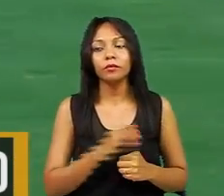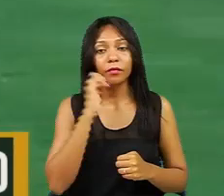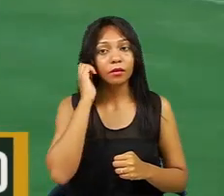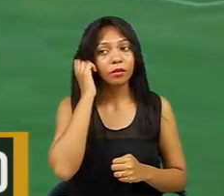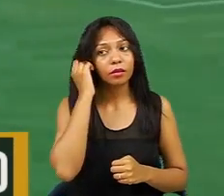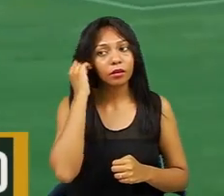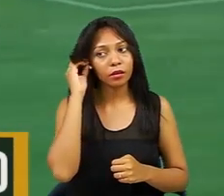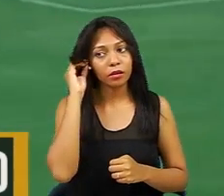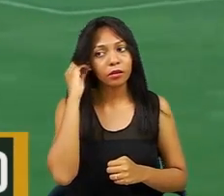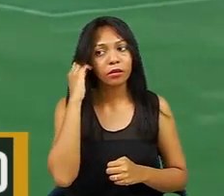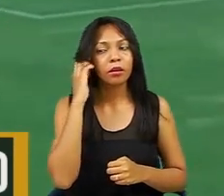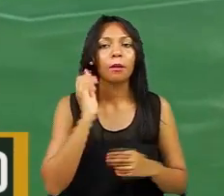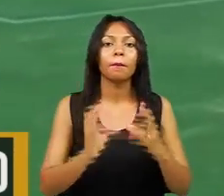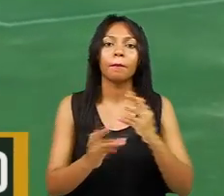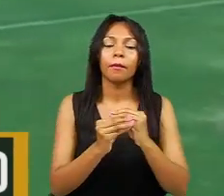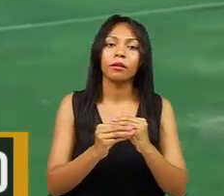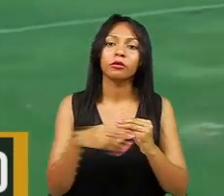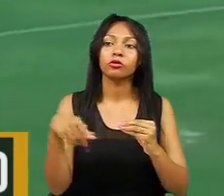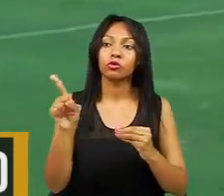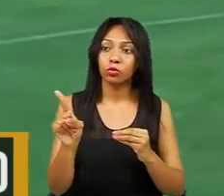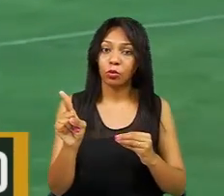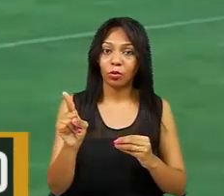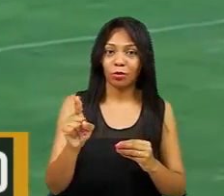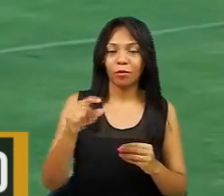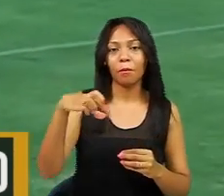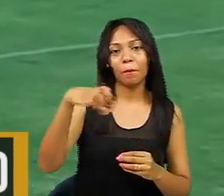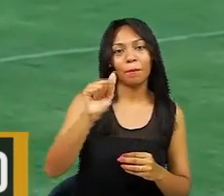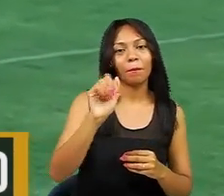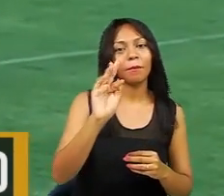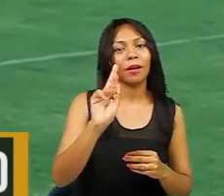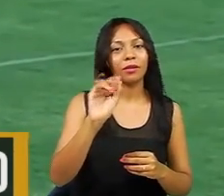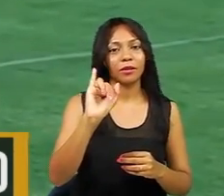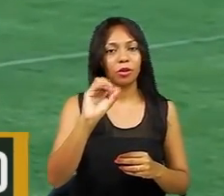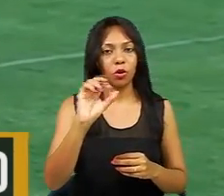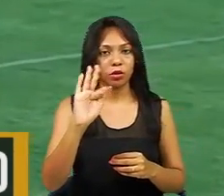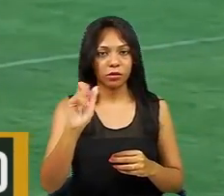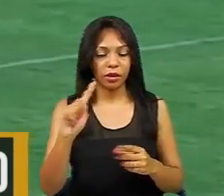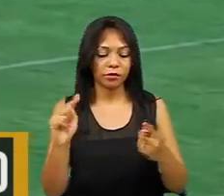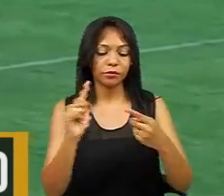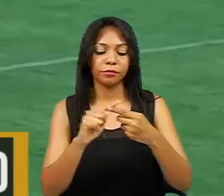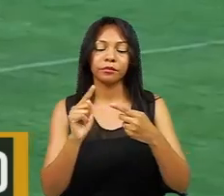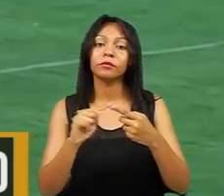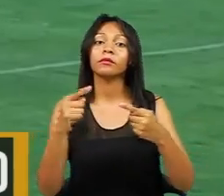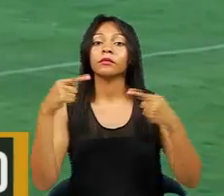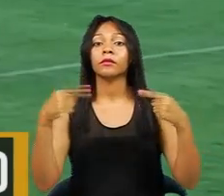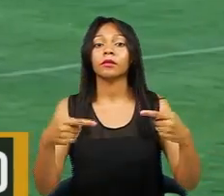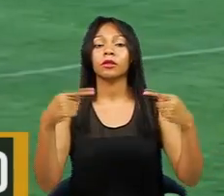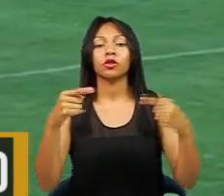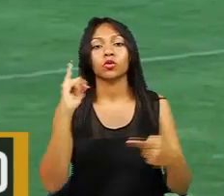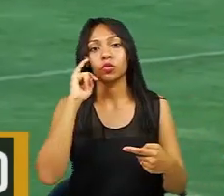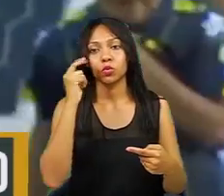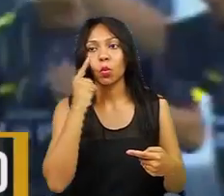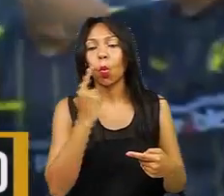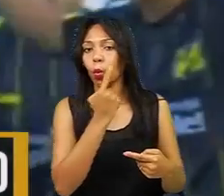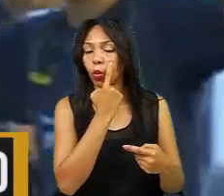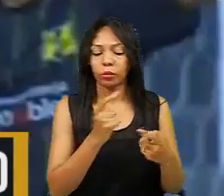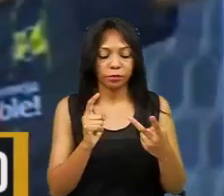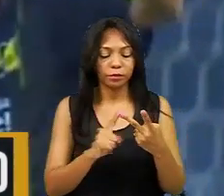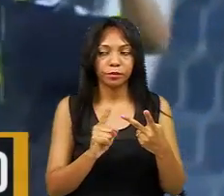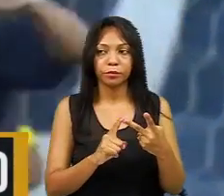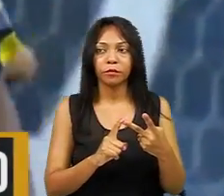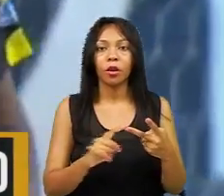Patriotas y Junior en el estadio La Independencia y el juego programado entre Pasto y Millonarios en el estadio Departamental